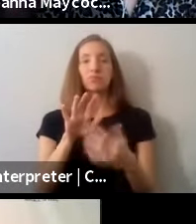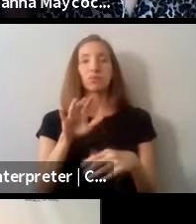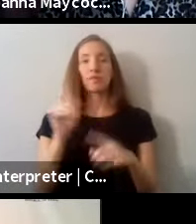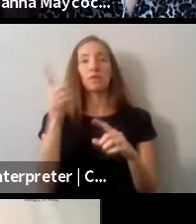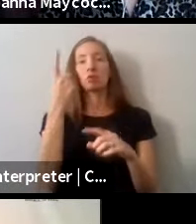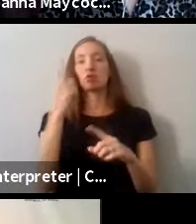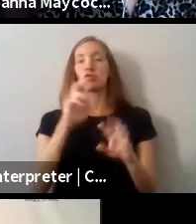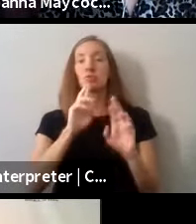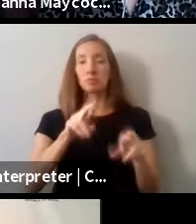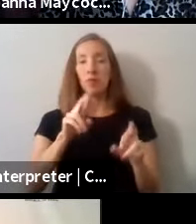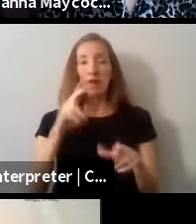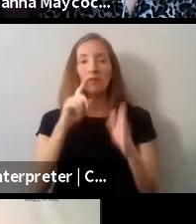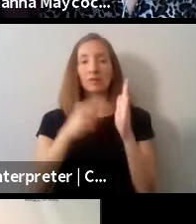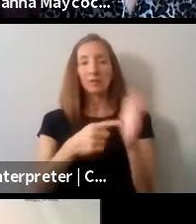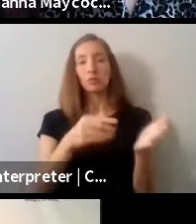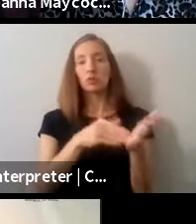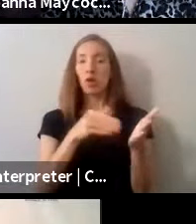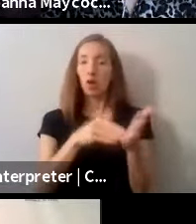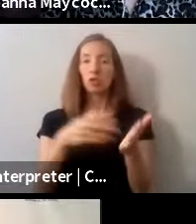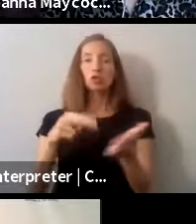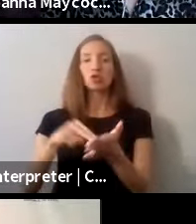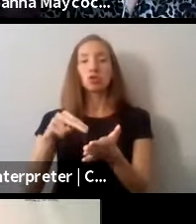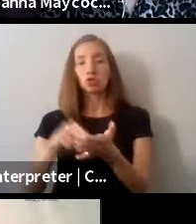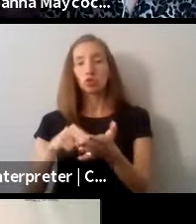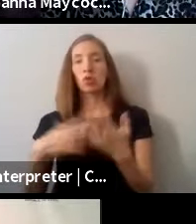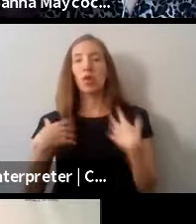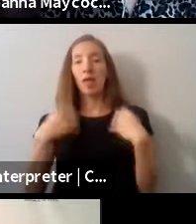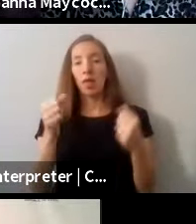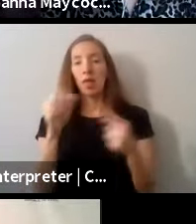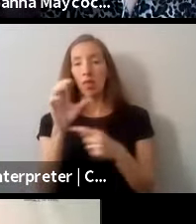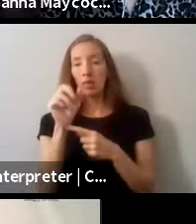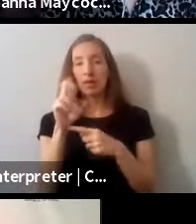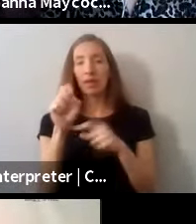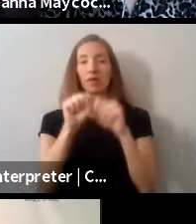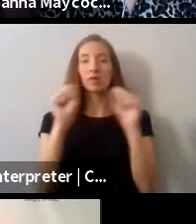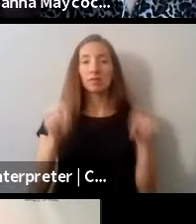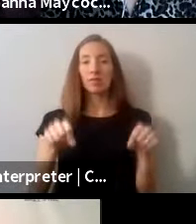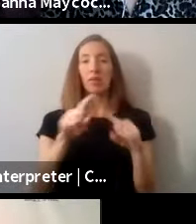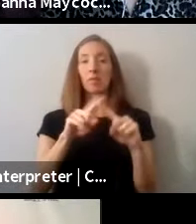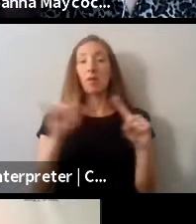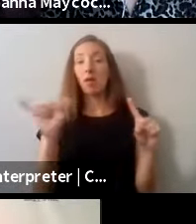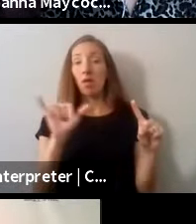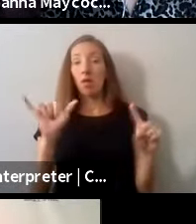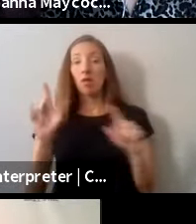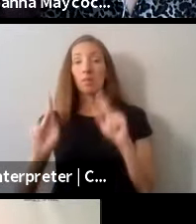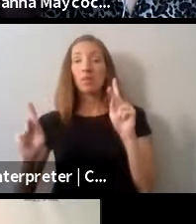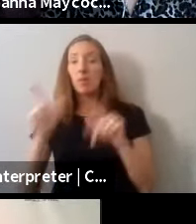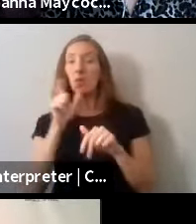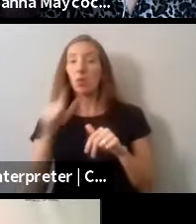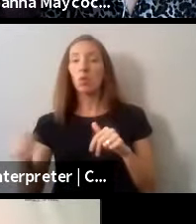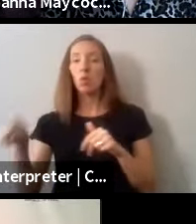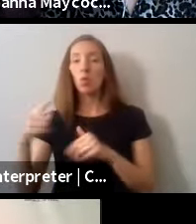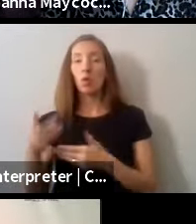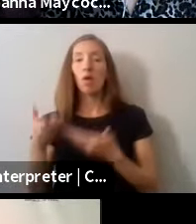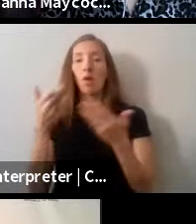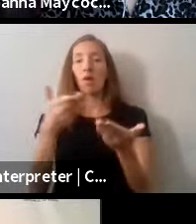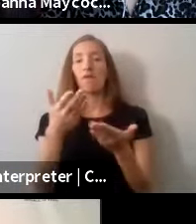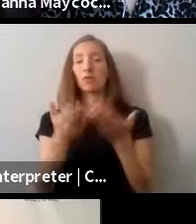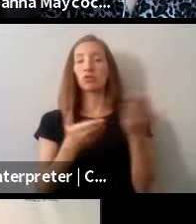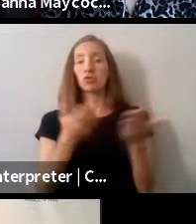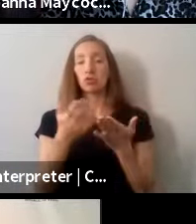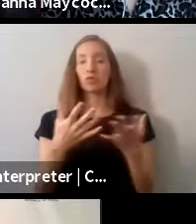servicios, incluido el de justicia o en el mismo espacio de derechos humanos. Pero este espacio también sirvió